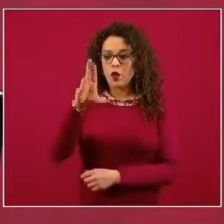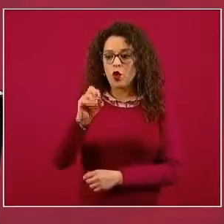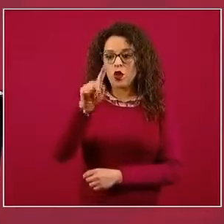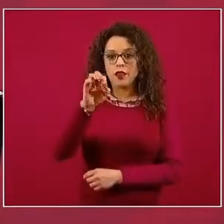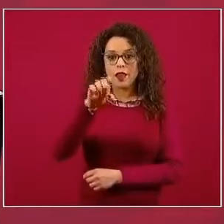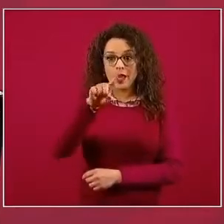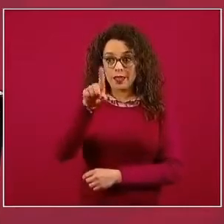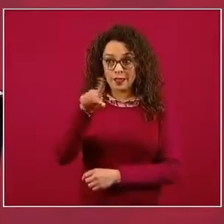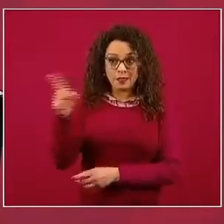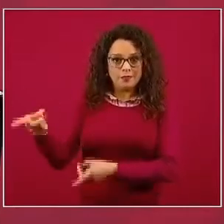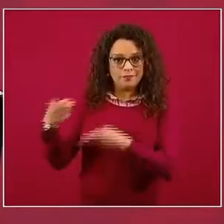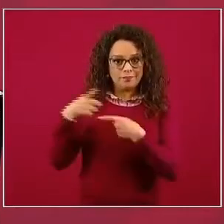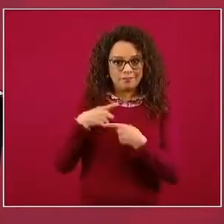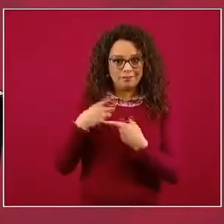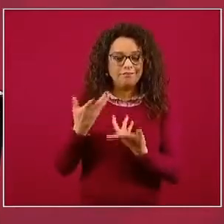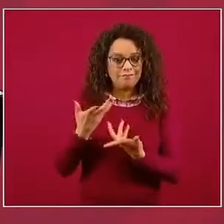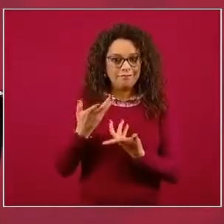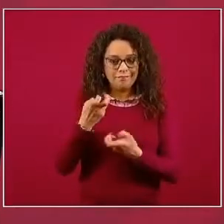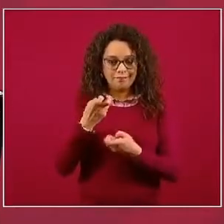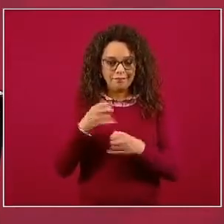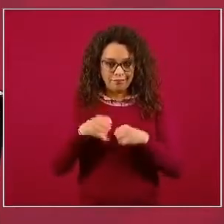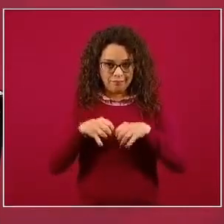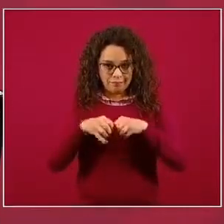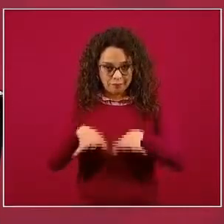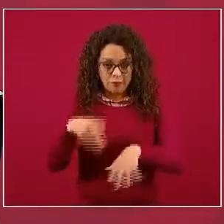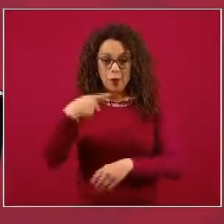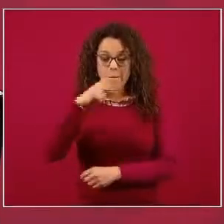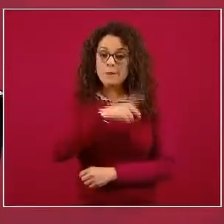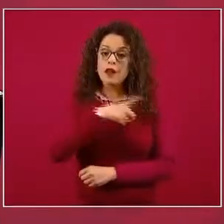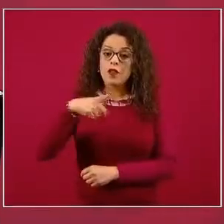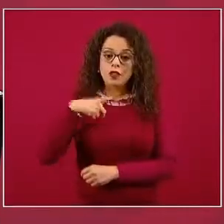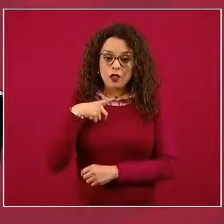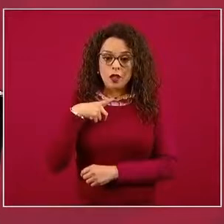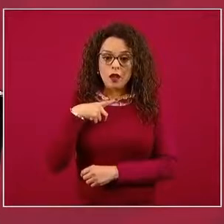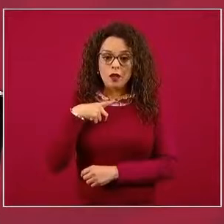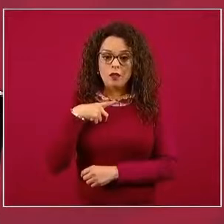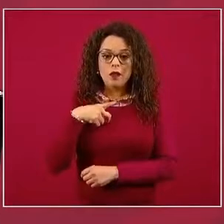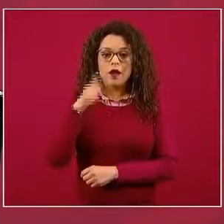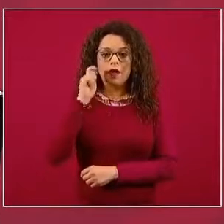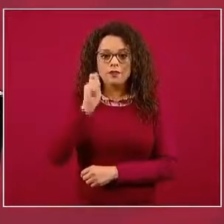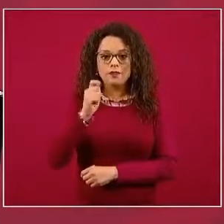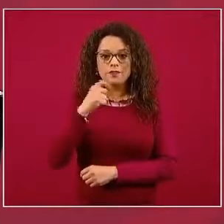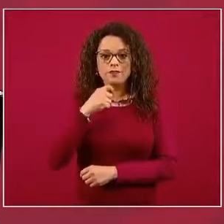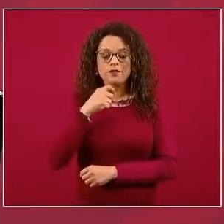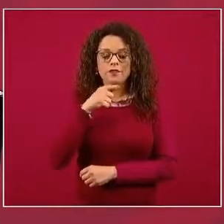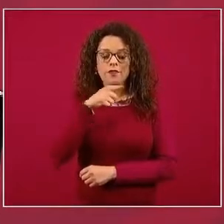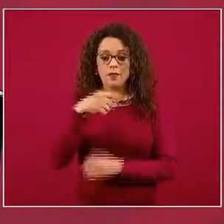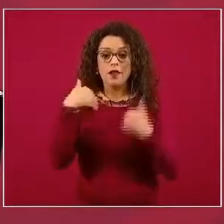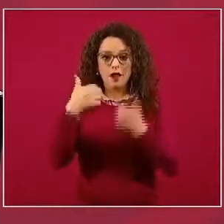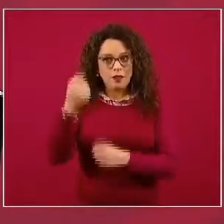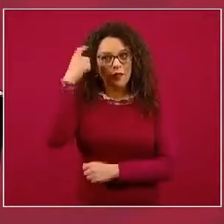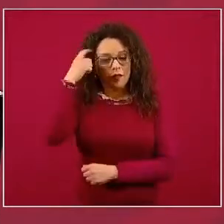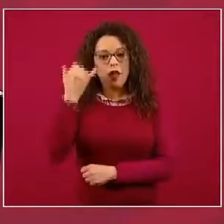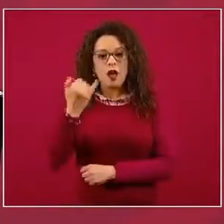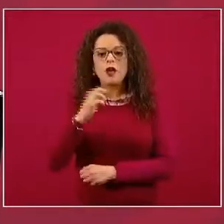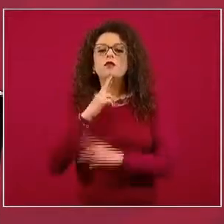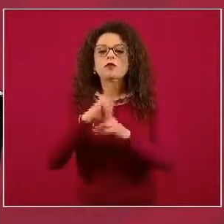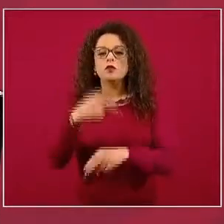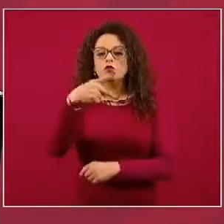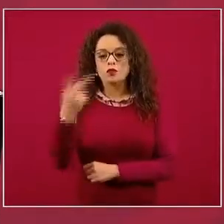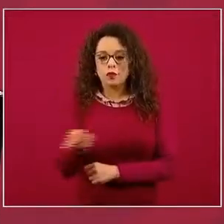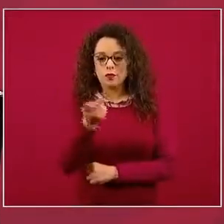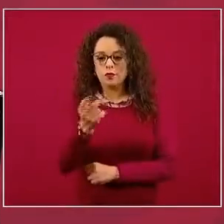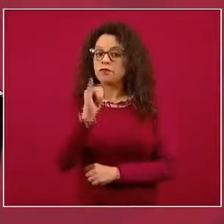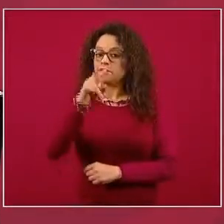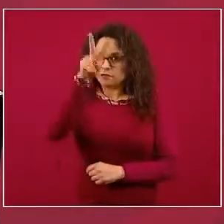pero la idea que debe quedar, y ha tenido su pregunta, Arturo, es definitivamente,